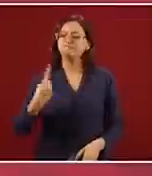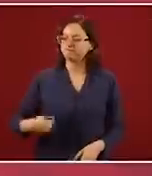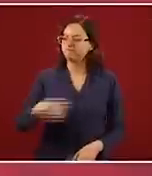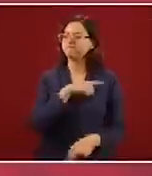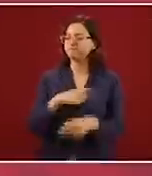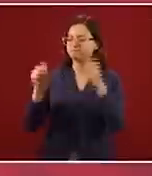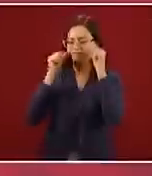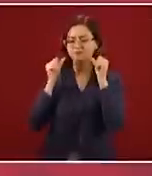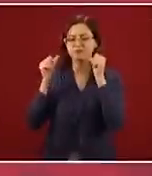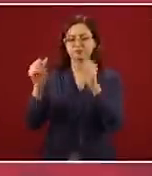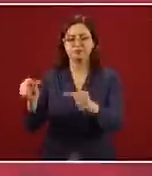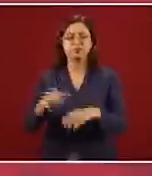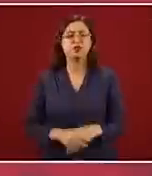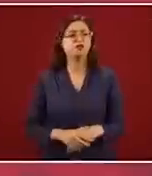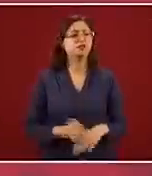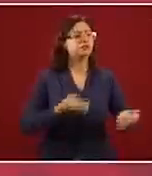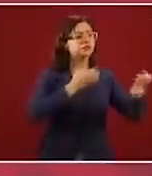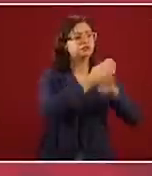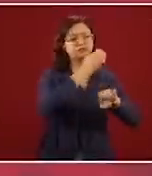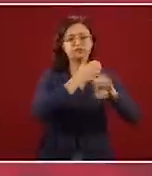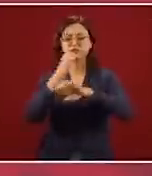gobernadores están en su mayoría